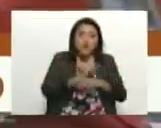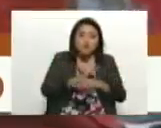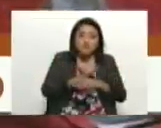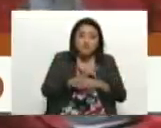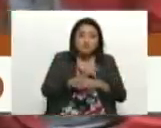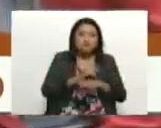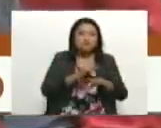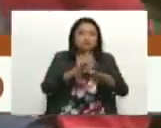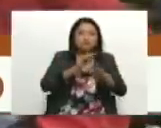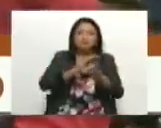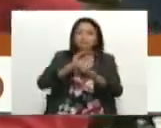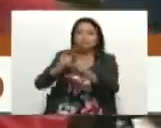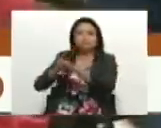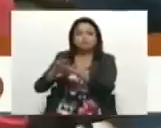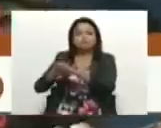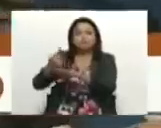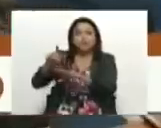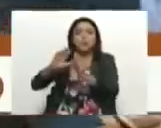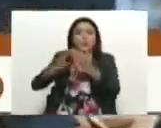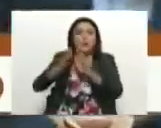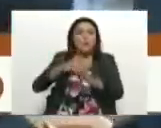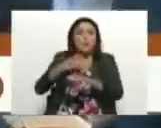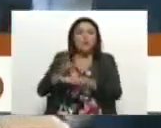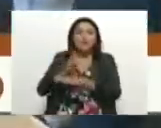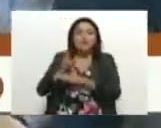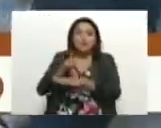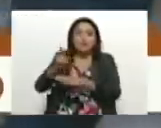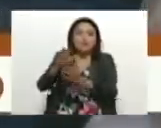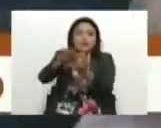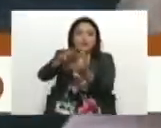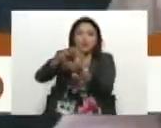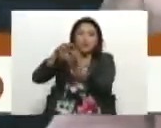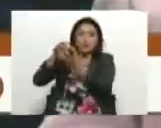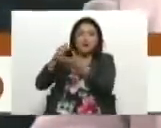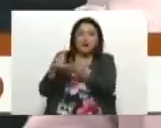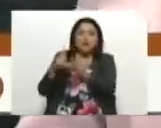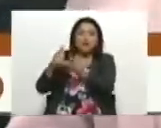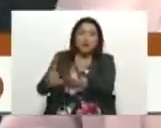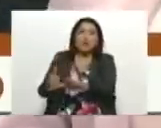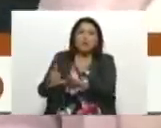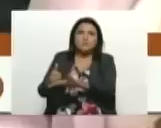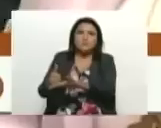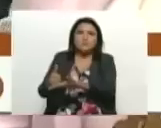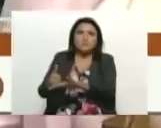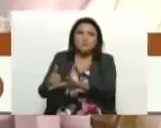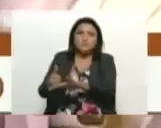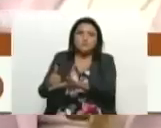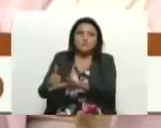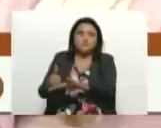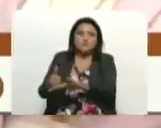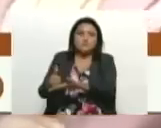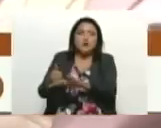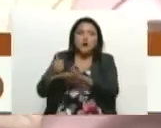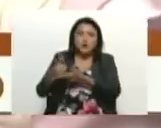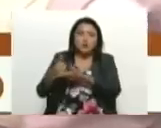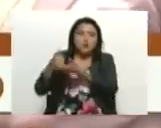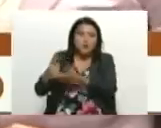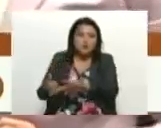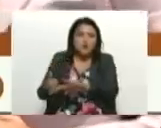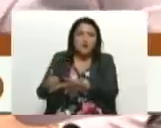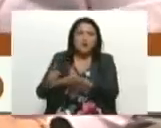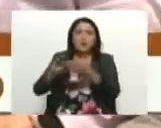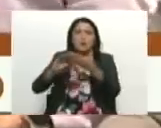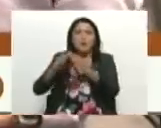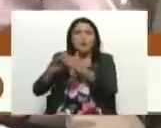Estado venezolano puede hacer uso en estos 4 frentes para